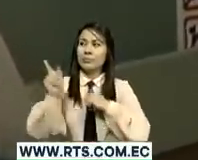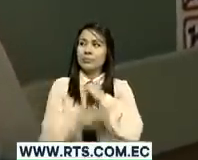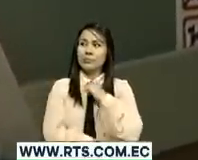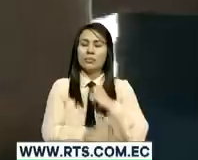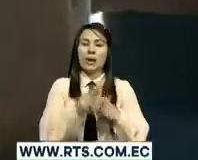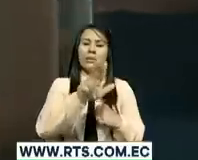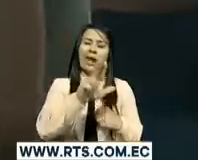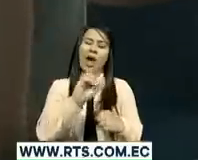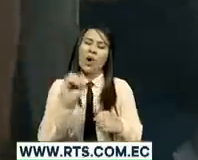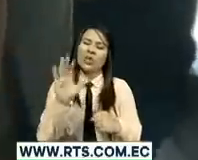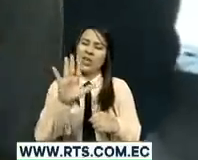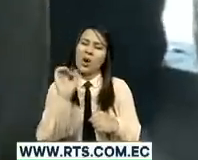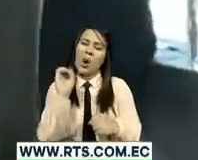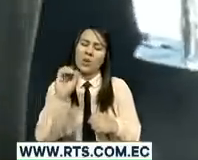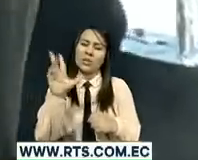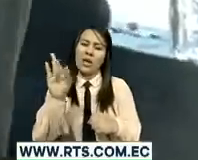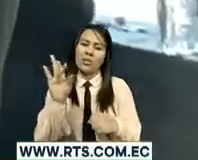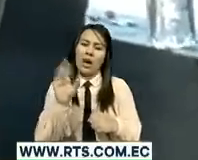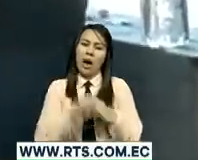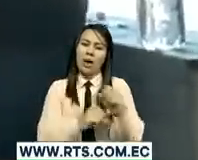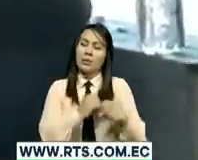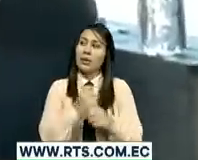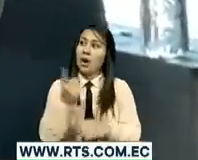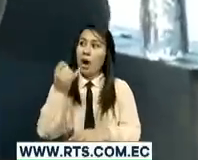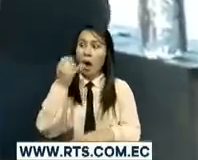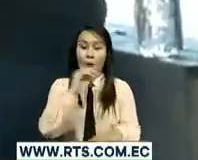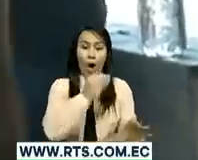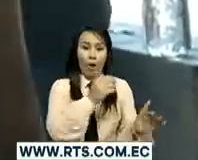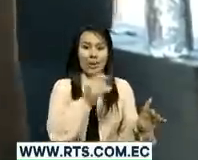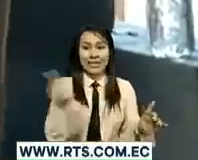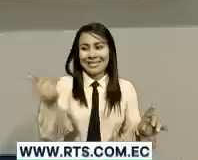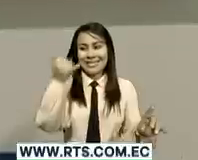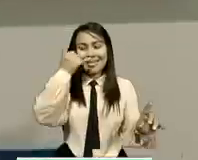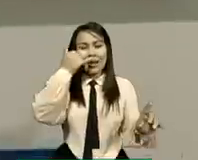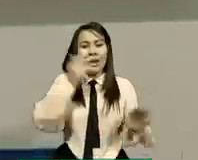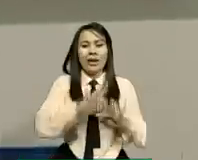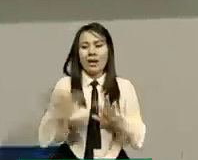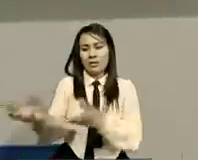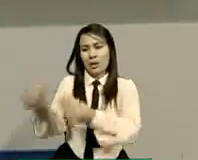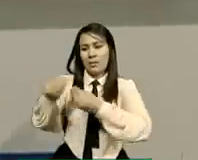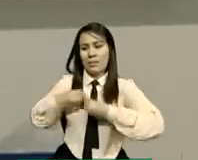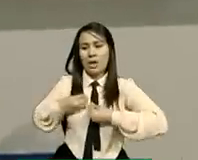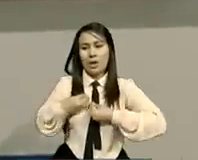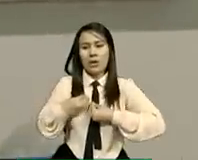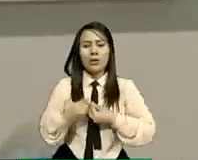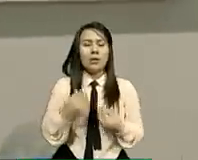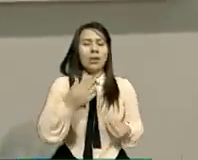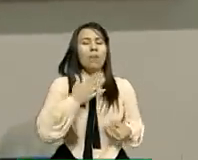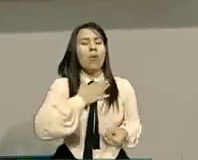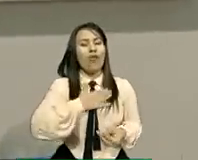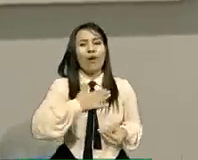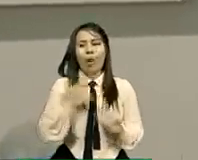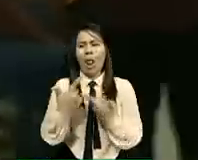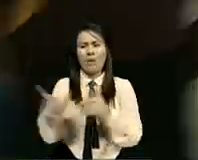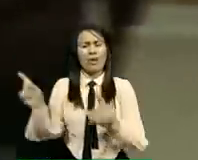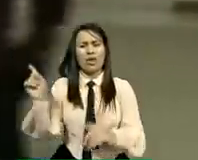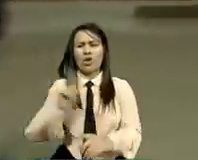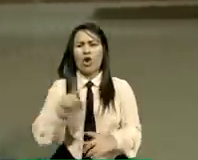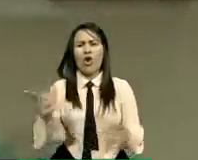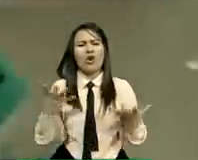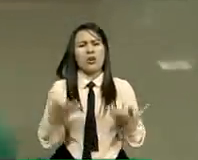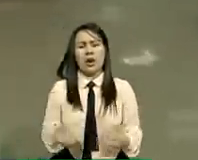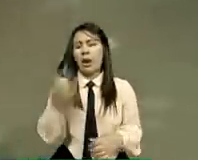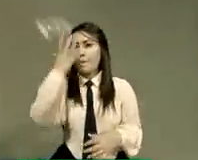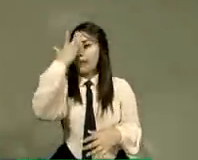7 años. Mientras que ese joven recuperó su teléfono y ahora espera que el sistema judicial no lo deje libre en pocos meses, porque lo considera